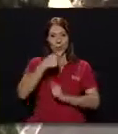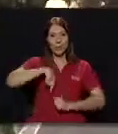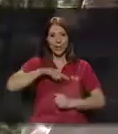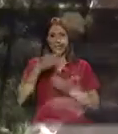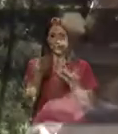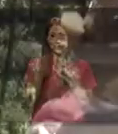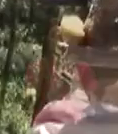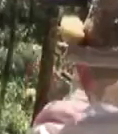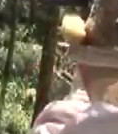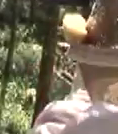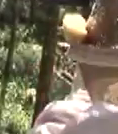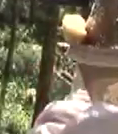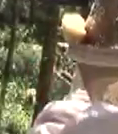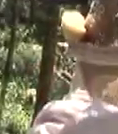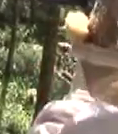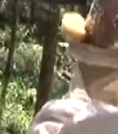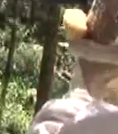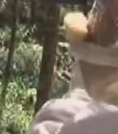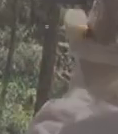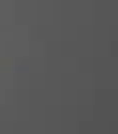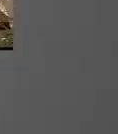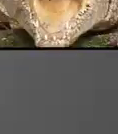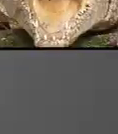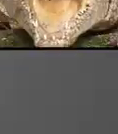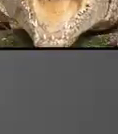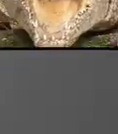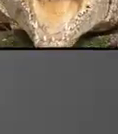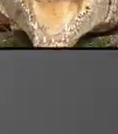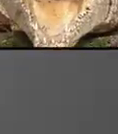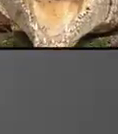tesoro. Acompáñenos.